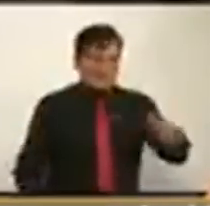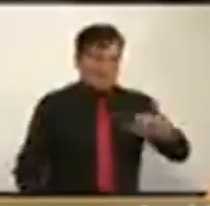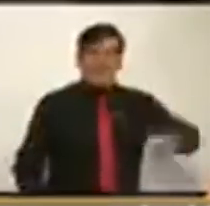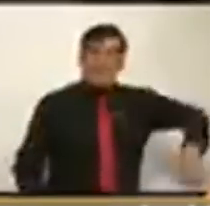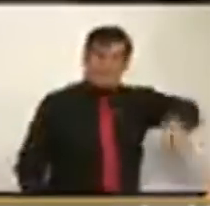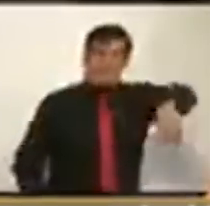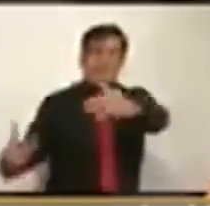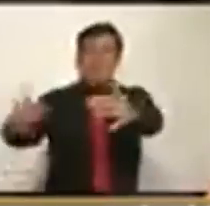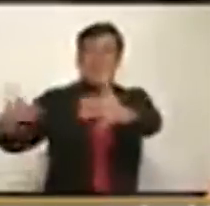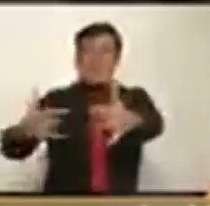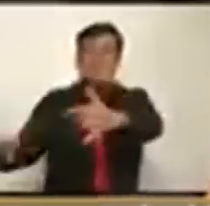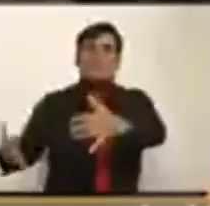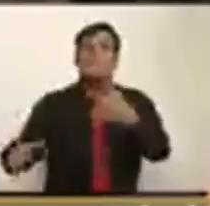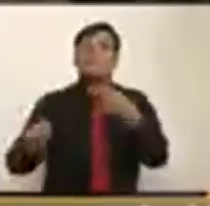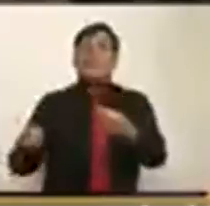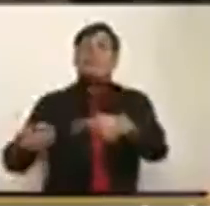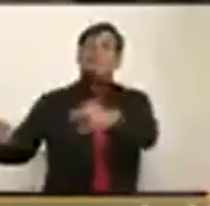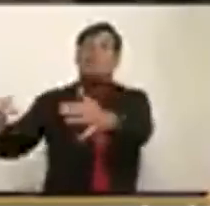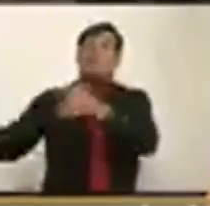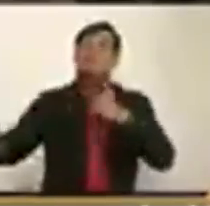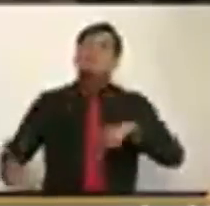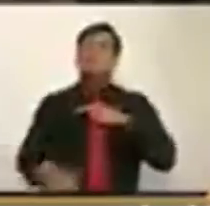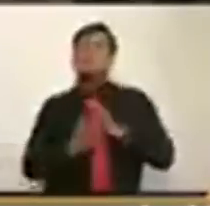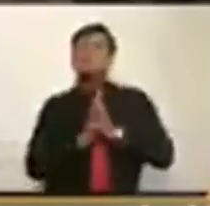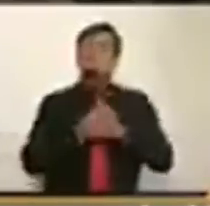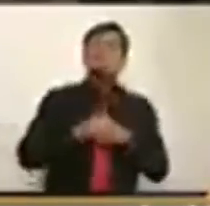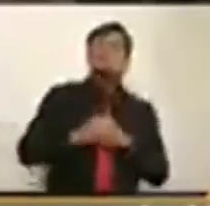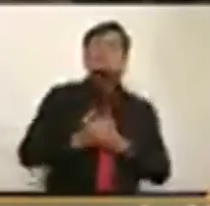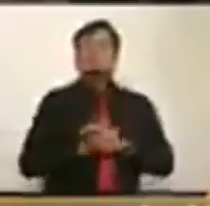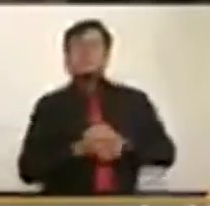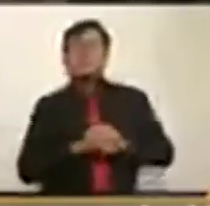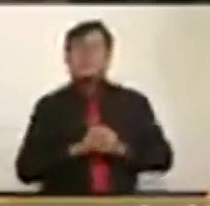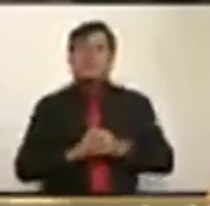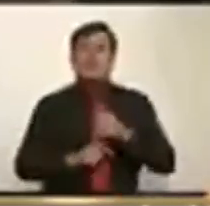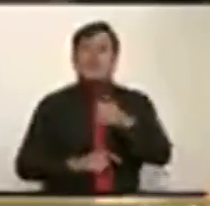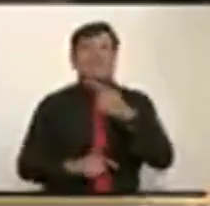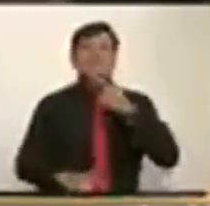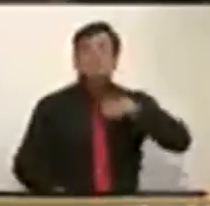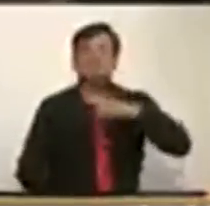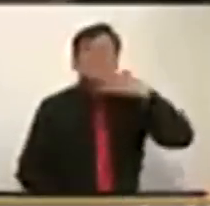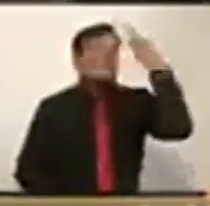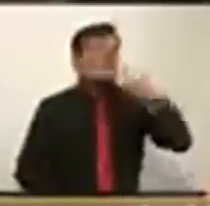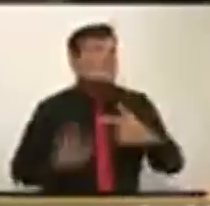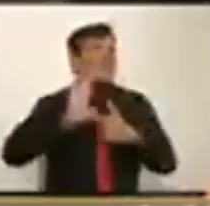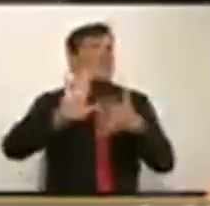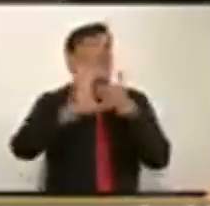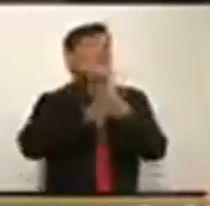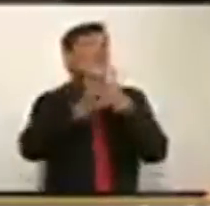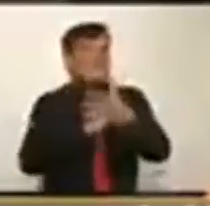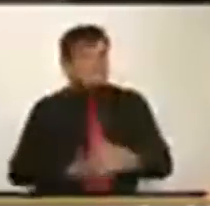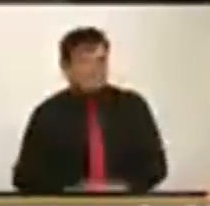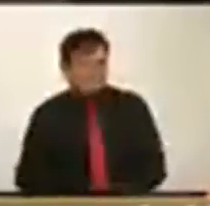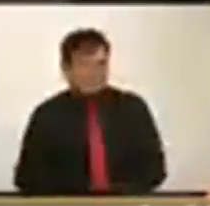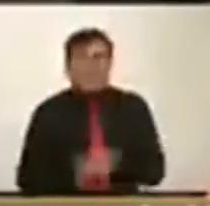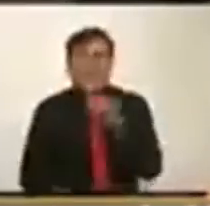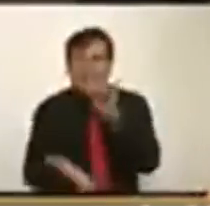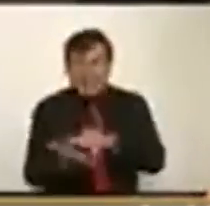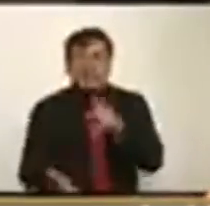la verdad en el parlamento, en las discusiones públicas. Por eso le tienen miedo a la